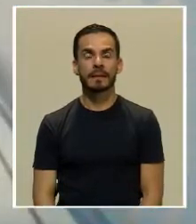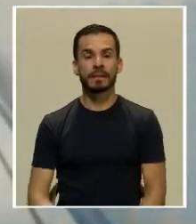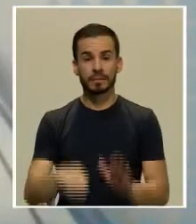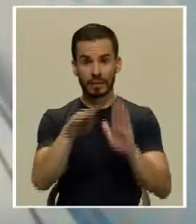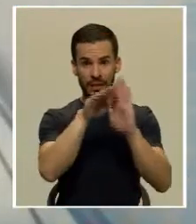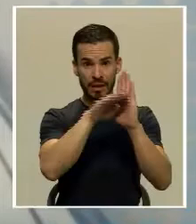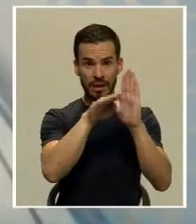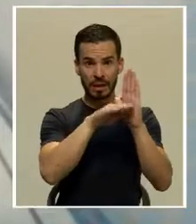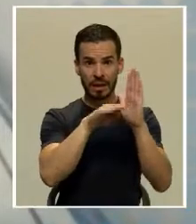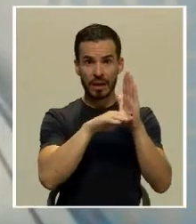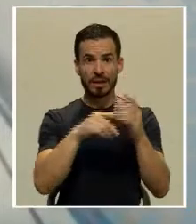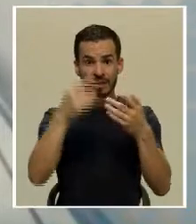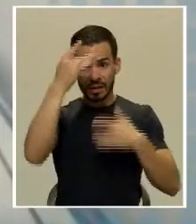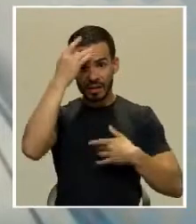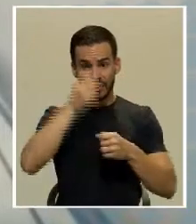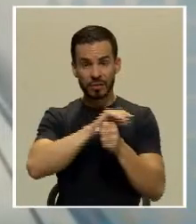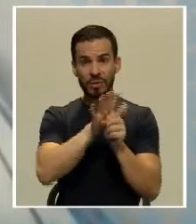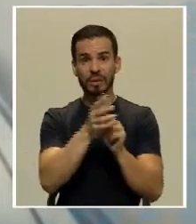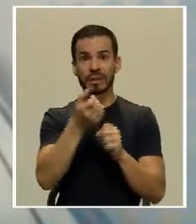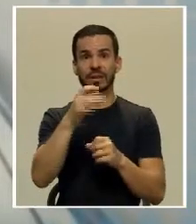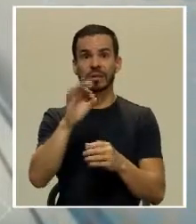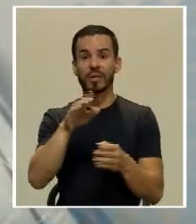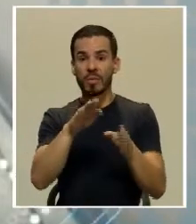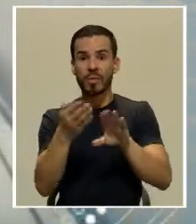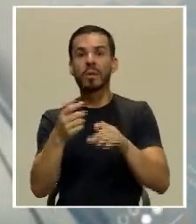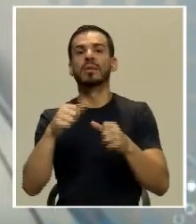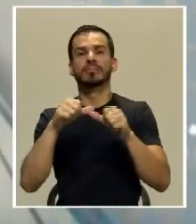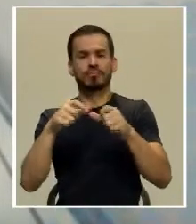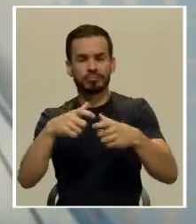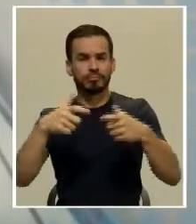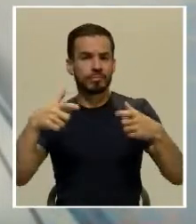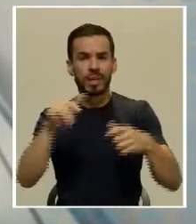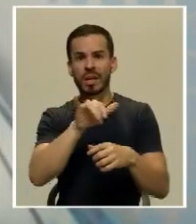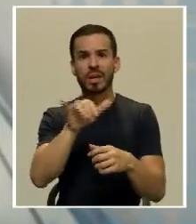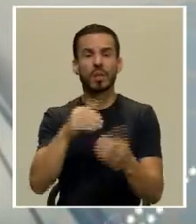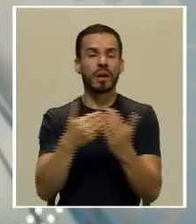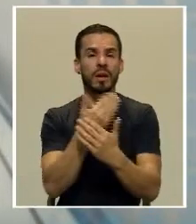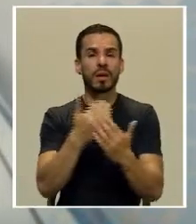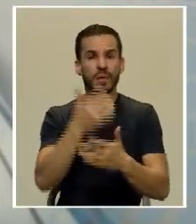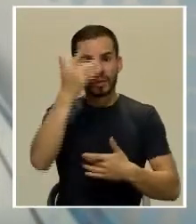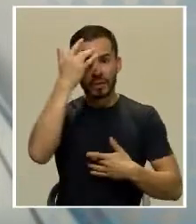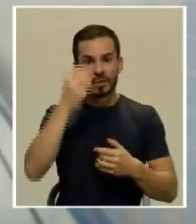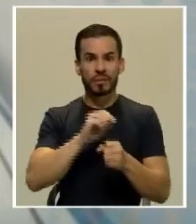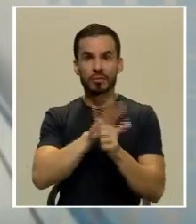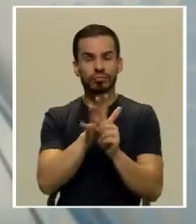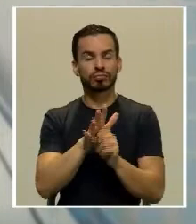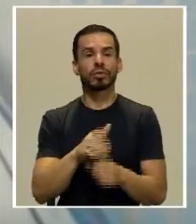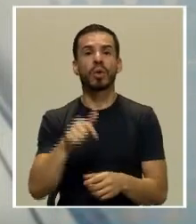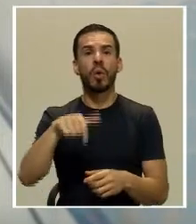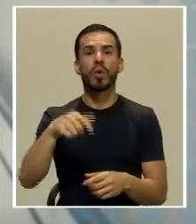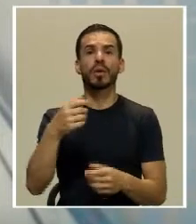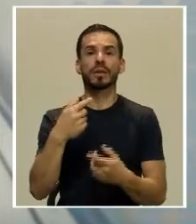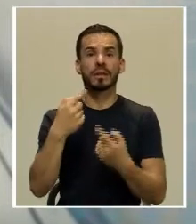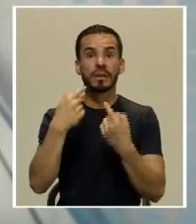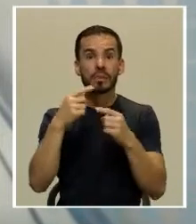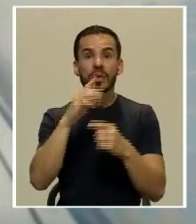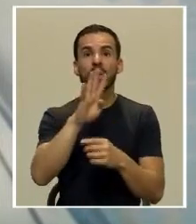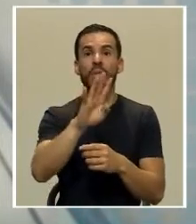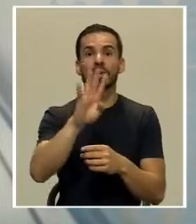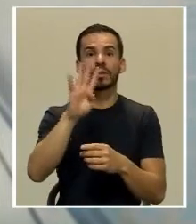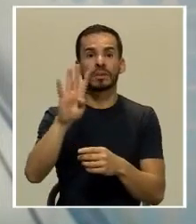La lista de pacientes COVID-19 fallecidos sigue en aumento, al igual que los nuevos casos contagiados. Para hoy se